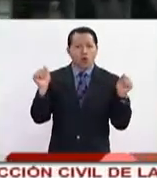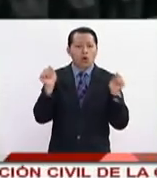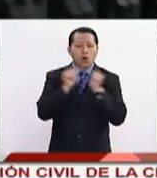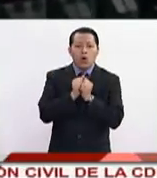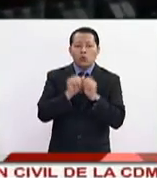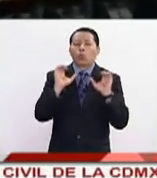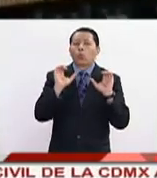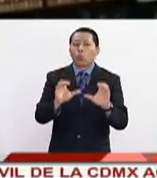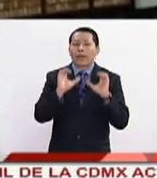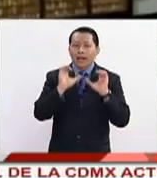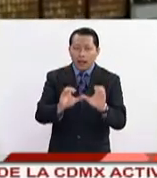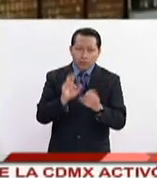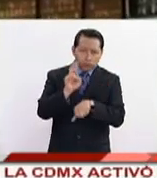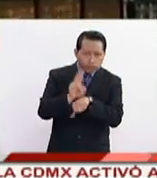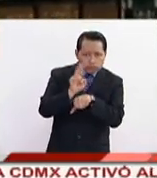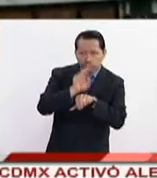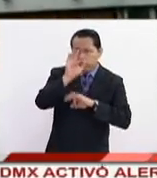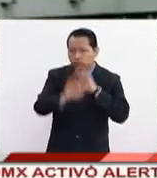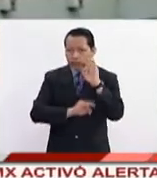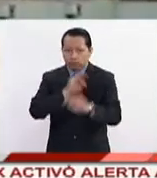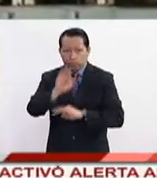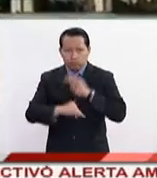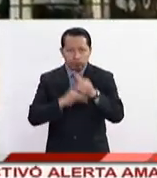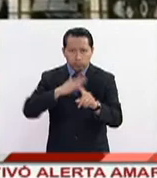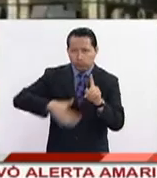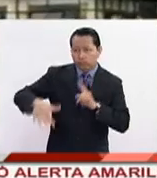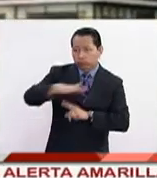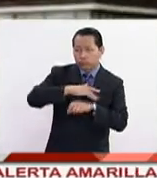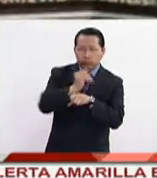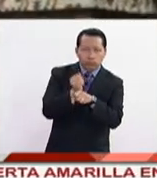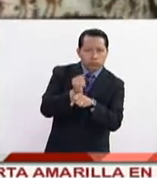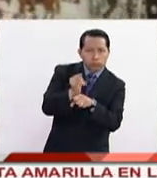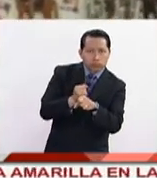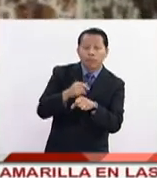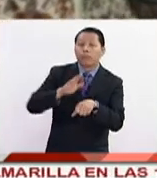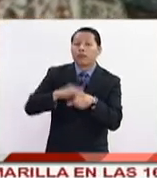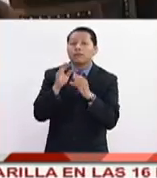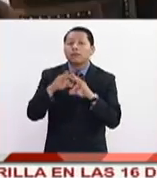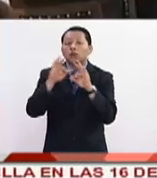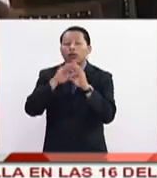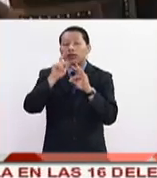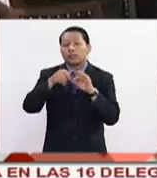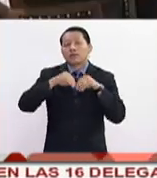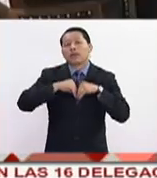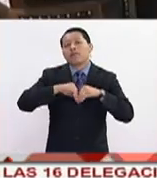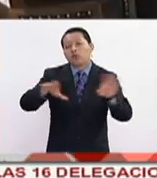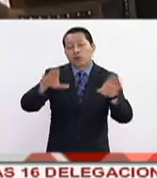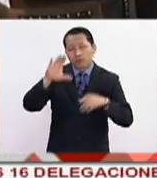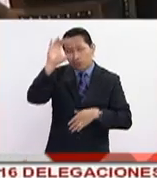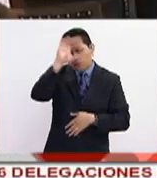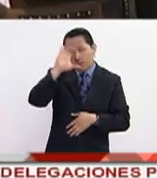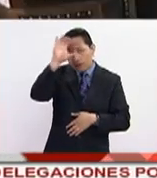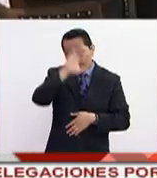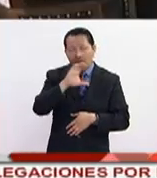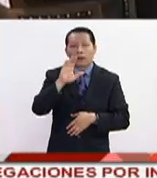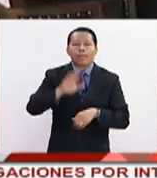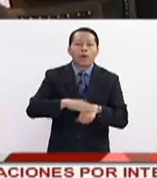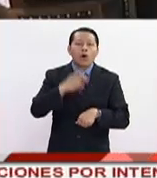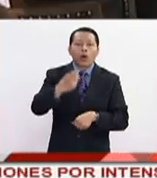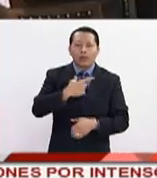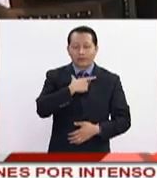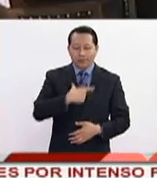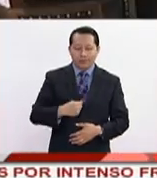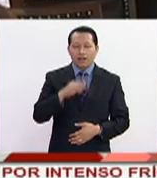el cuidado del medio ambiente, con la investigación, pero sobre todo también con la divulgación científica, por eso le otorgan